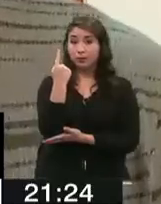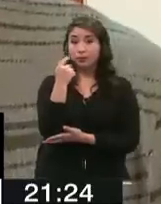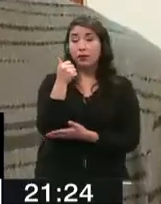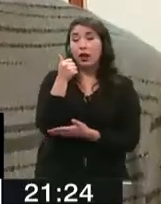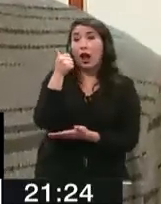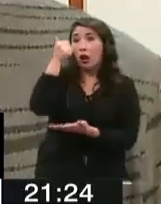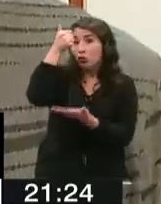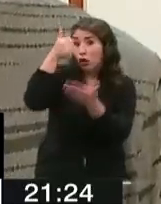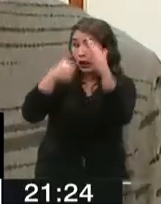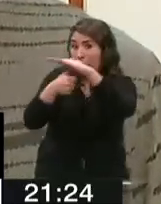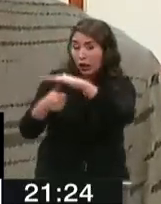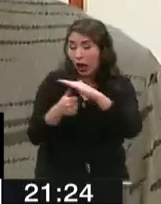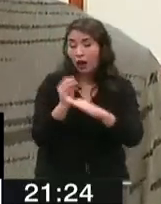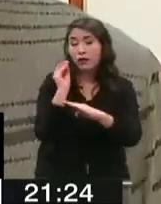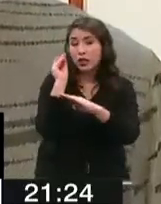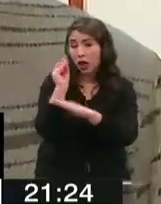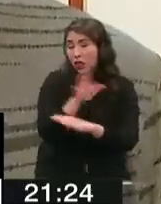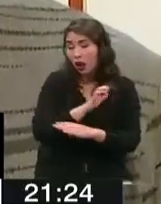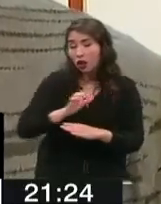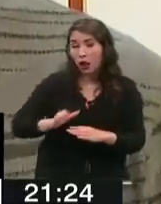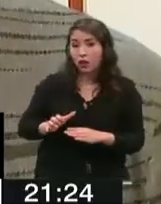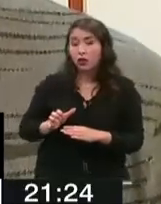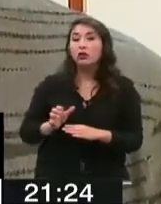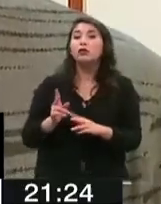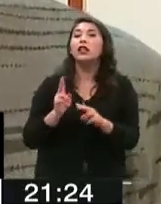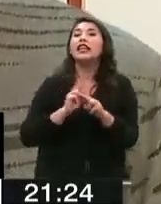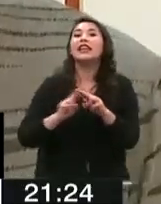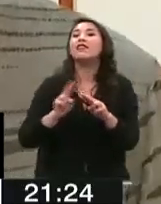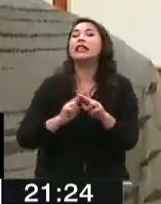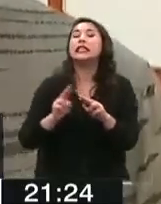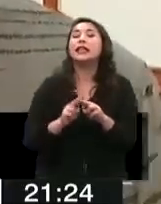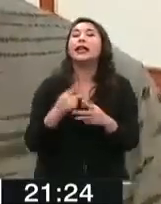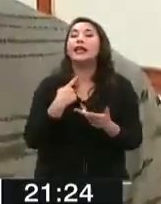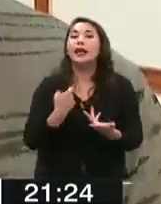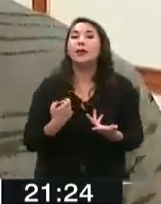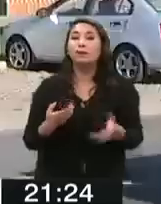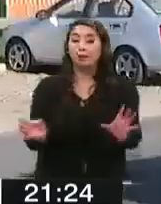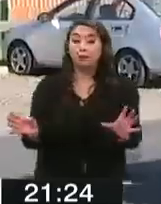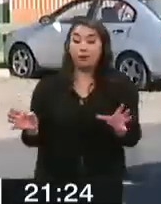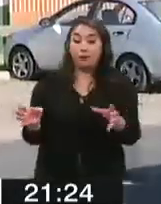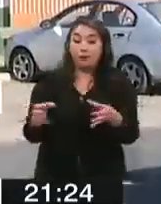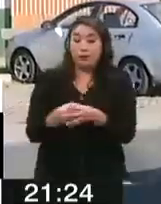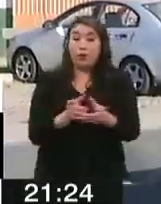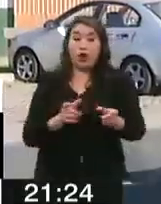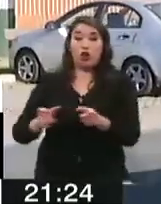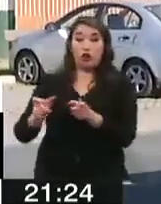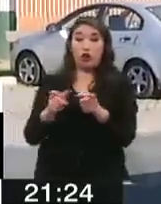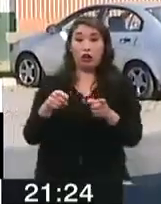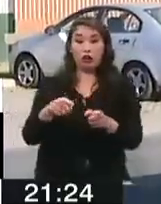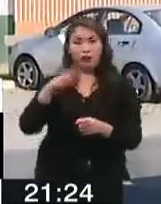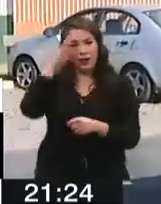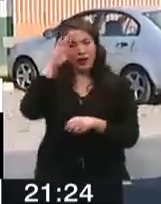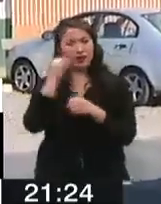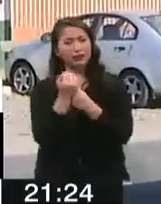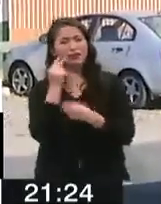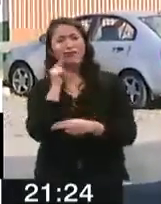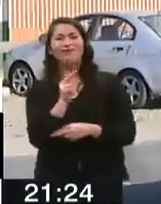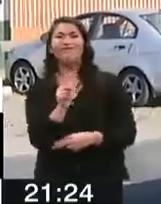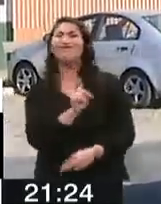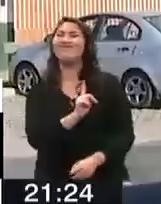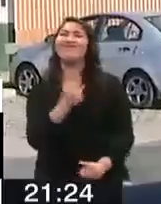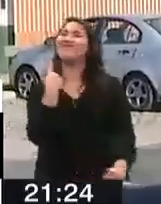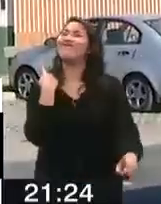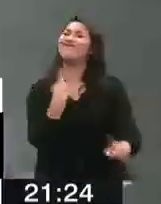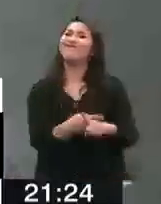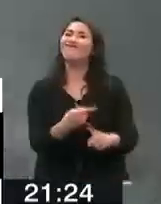a todas las instituciones del Estado, la creación, digamos, de este cuerpo policial. Desde Carabineros rechazaron completamente la